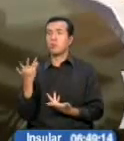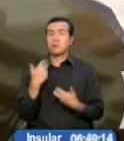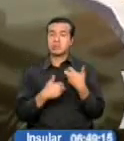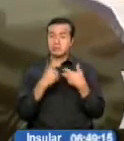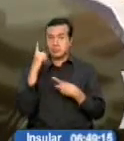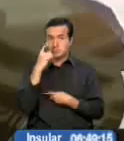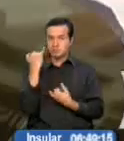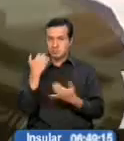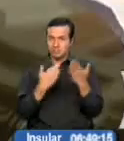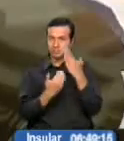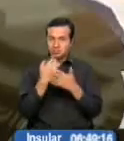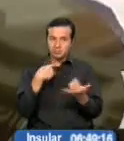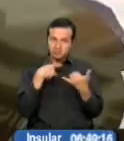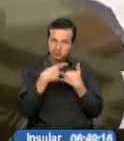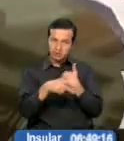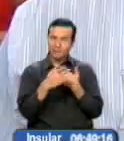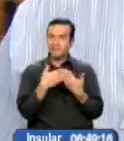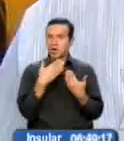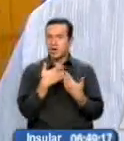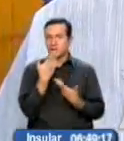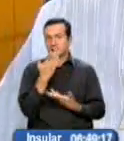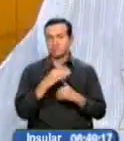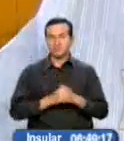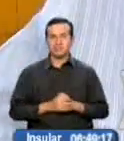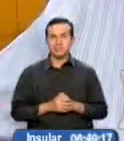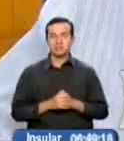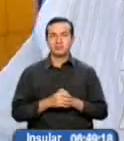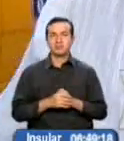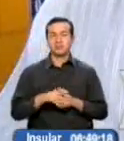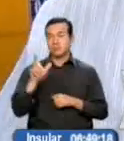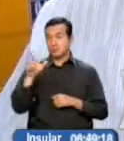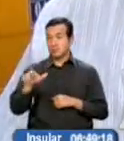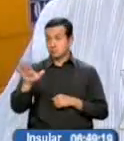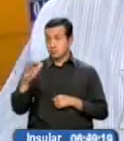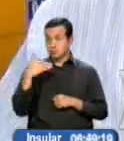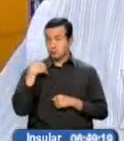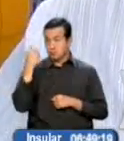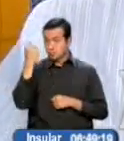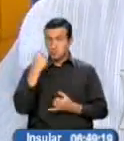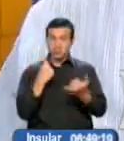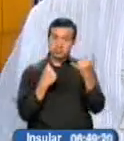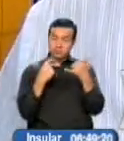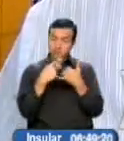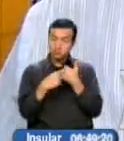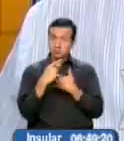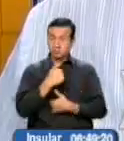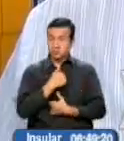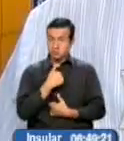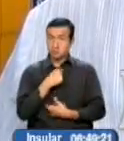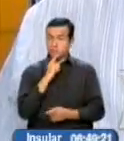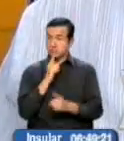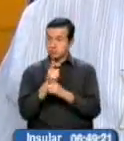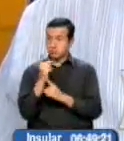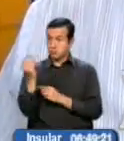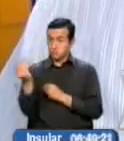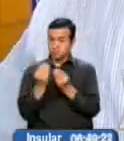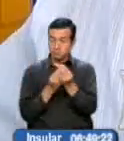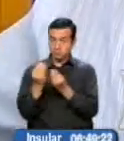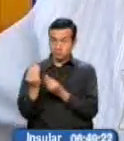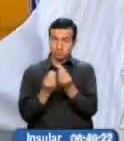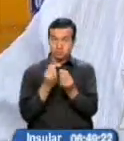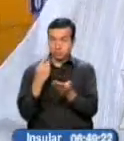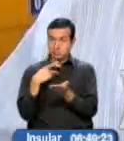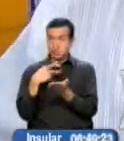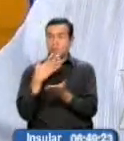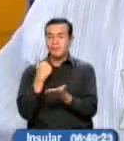con esa nueva modalidad es mucho más fácil. Es decir, si el ciudadano tiene dinero electrónico, también nosotros vamos a tener dinero electrónico para dar